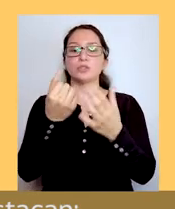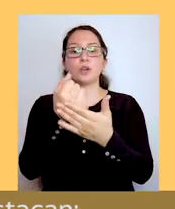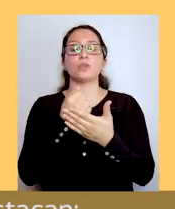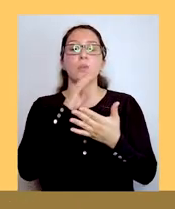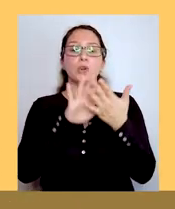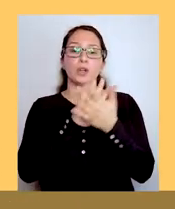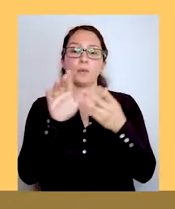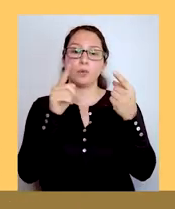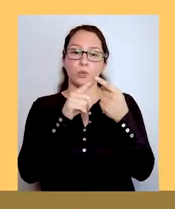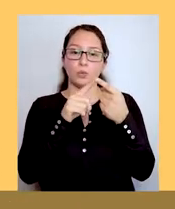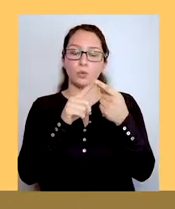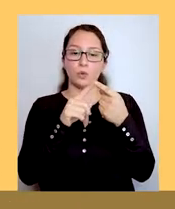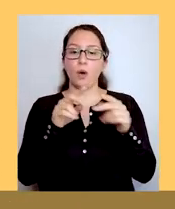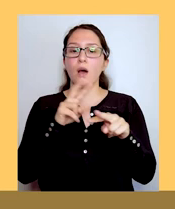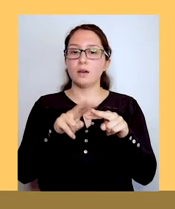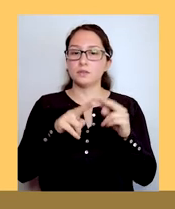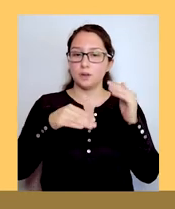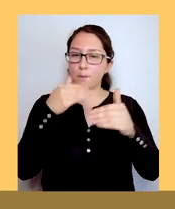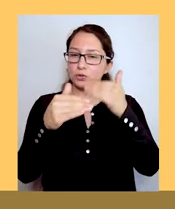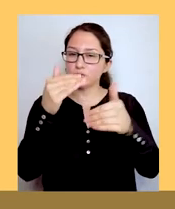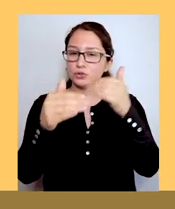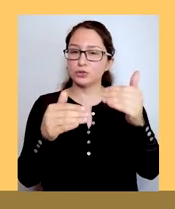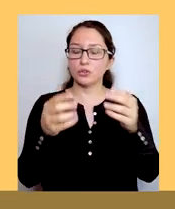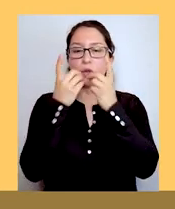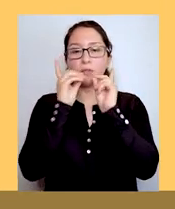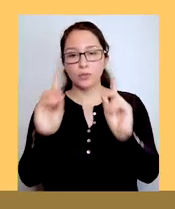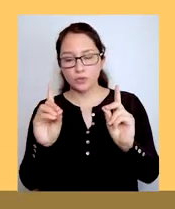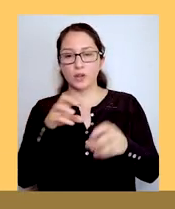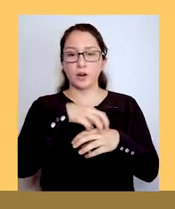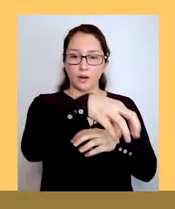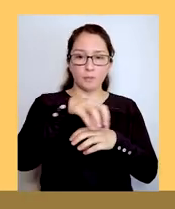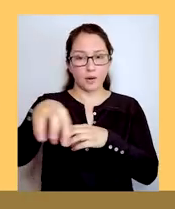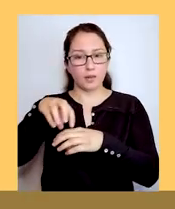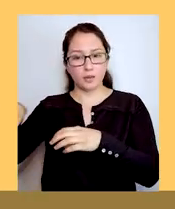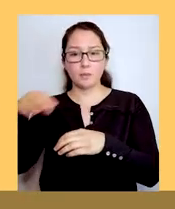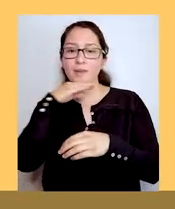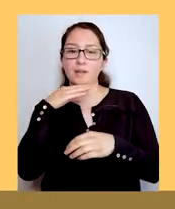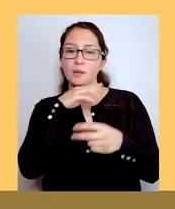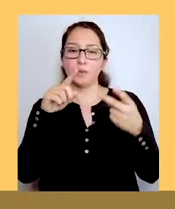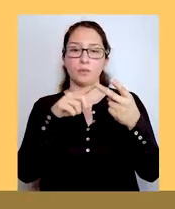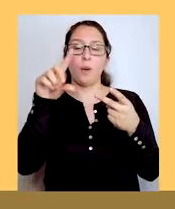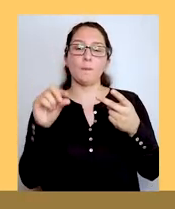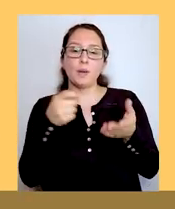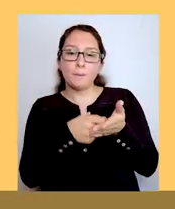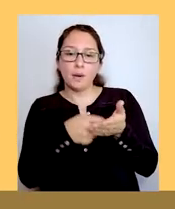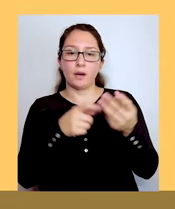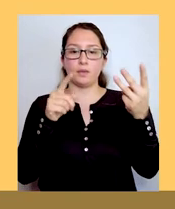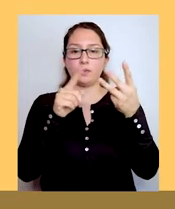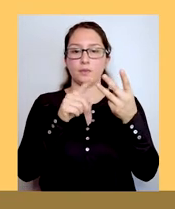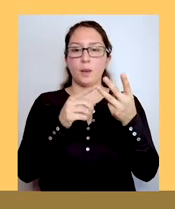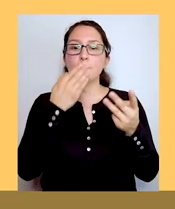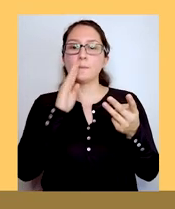destacan automatizar procesos de producción, difusión y distribución, reducir costos, favorecer el